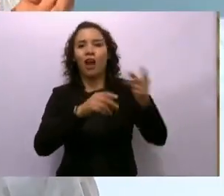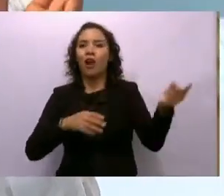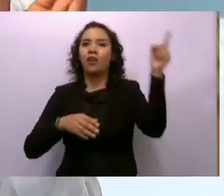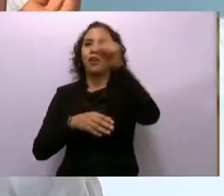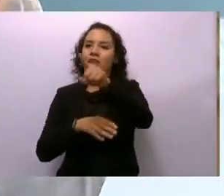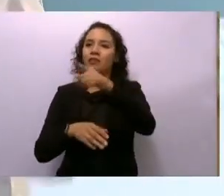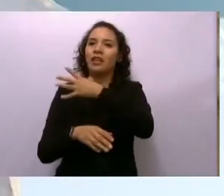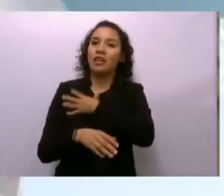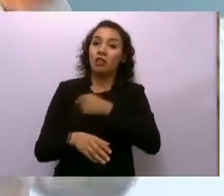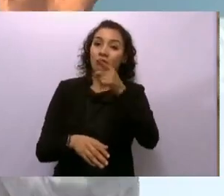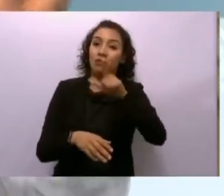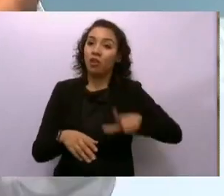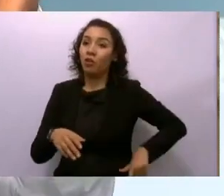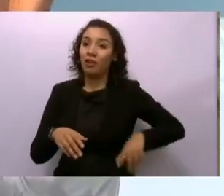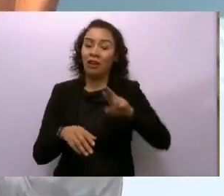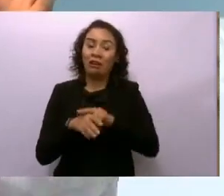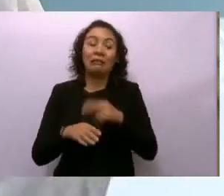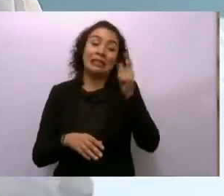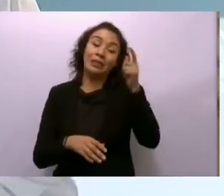buenos gobernadores, porque